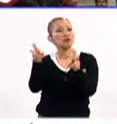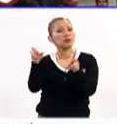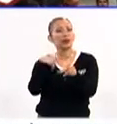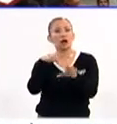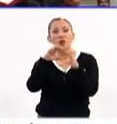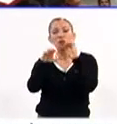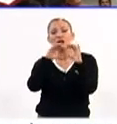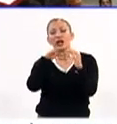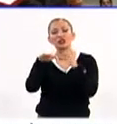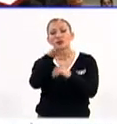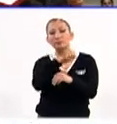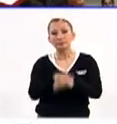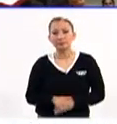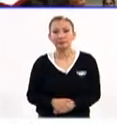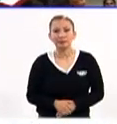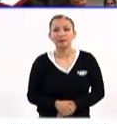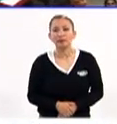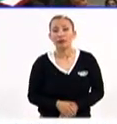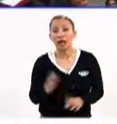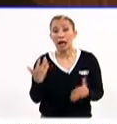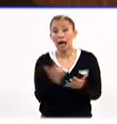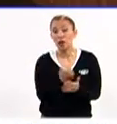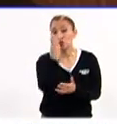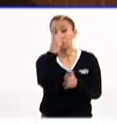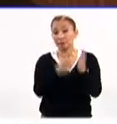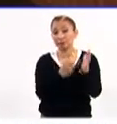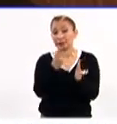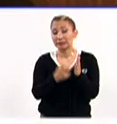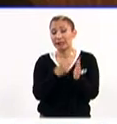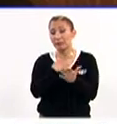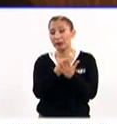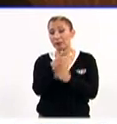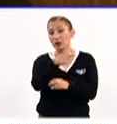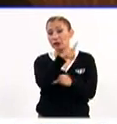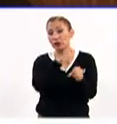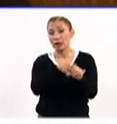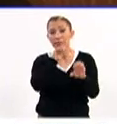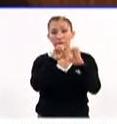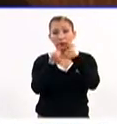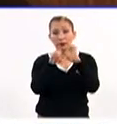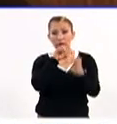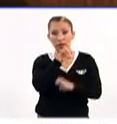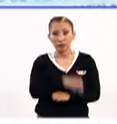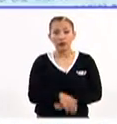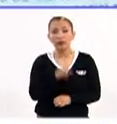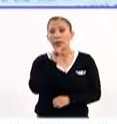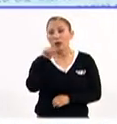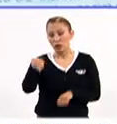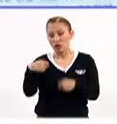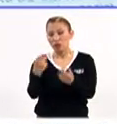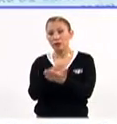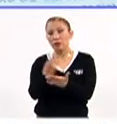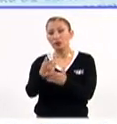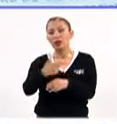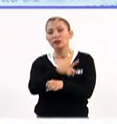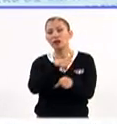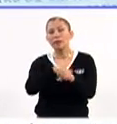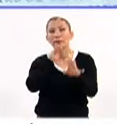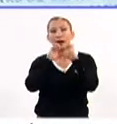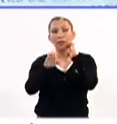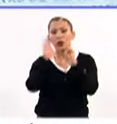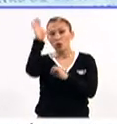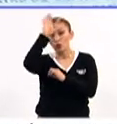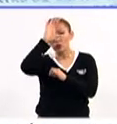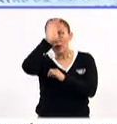relacionados con los medios de comunicación. Ganador en 2 ocasiones del Premio Nacional de Periodismo. También recibió el Premio Nacional de